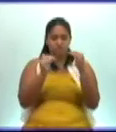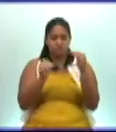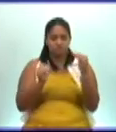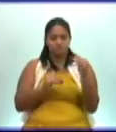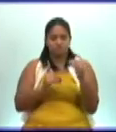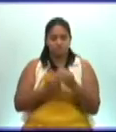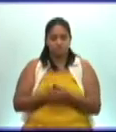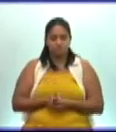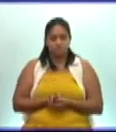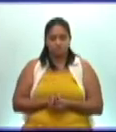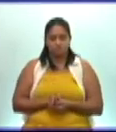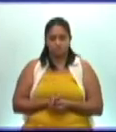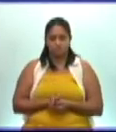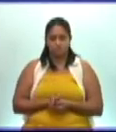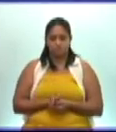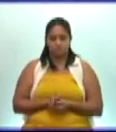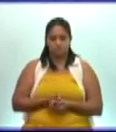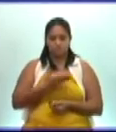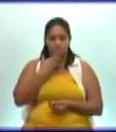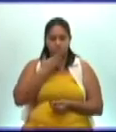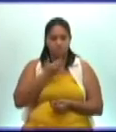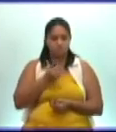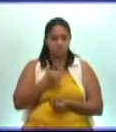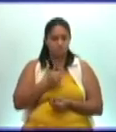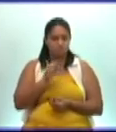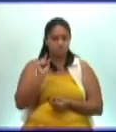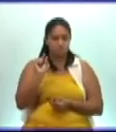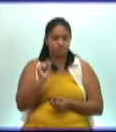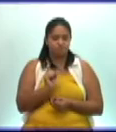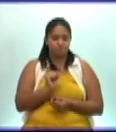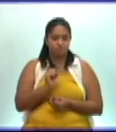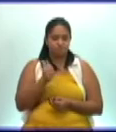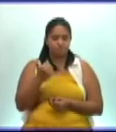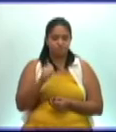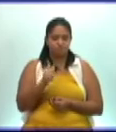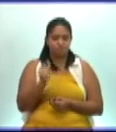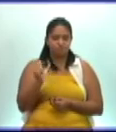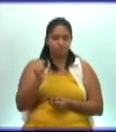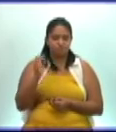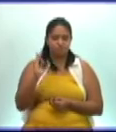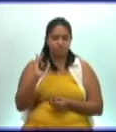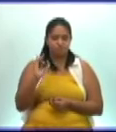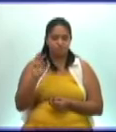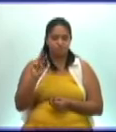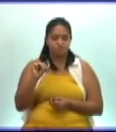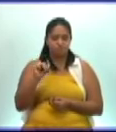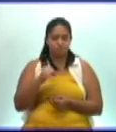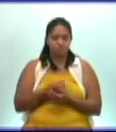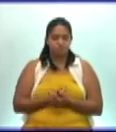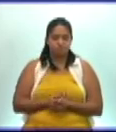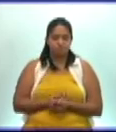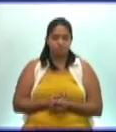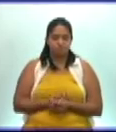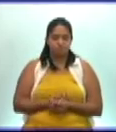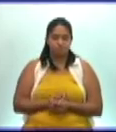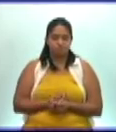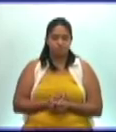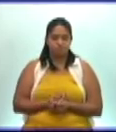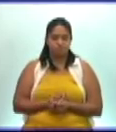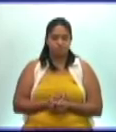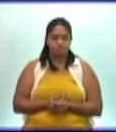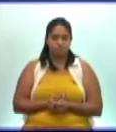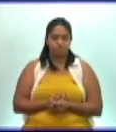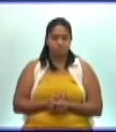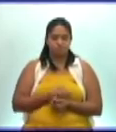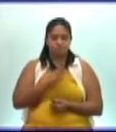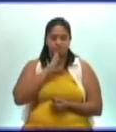luz visible, muy pequeño, 10 a la menos 7 metros, tienen que ser sensibles con este criterio. Si lo expresamos